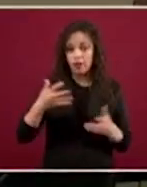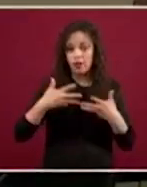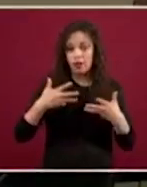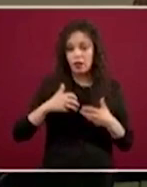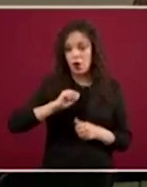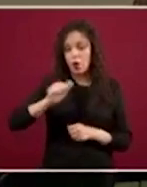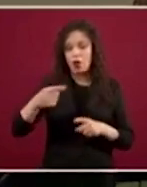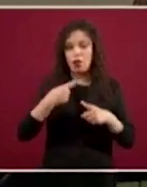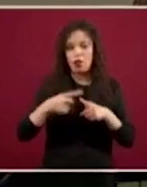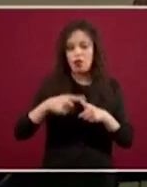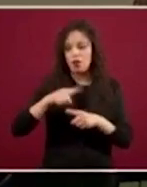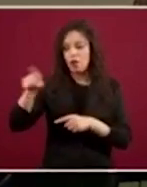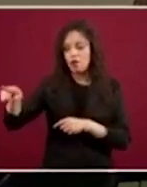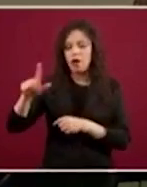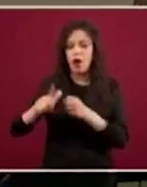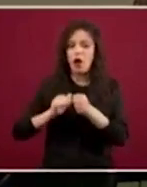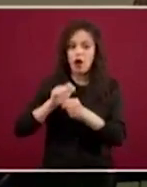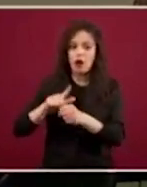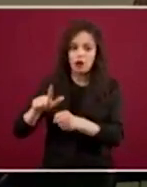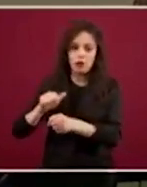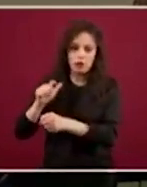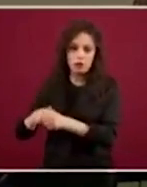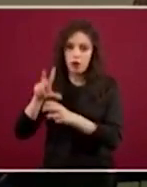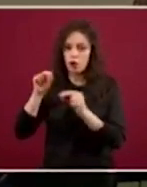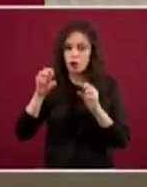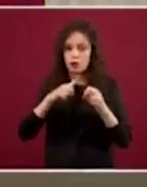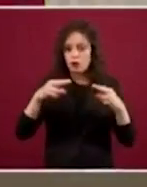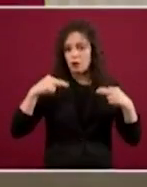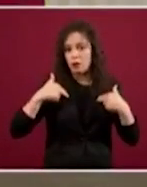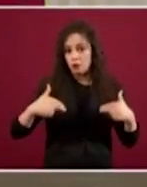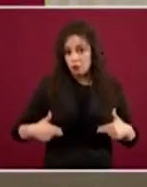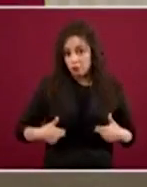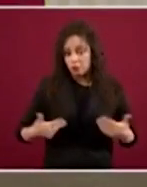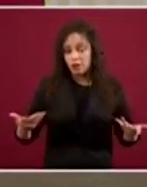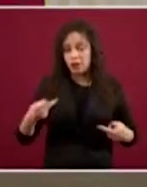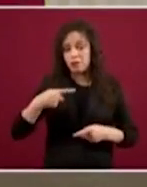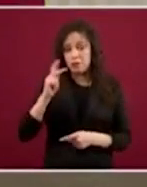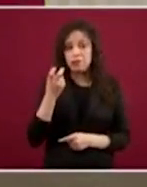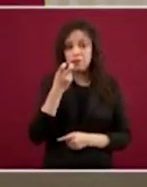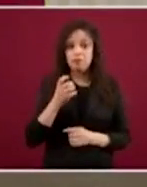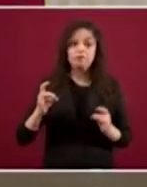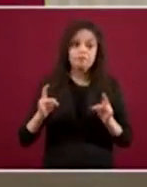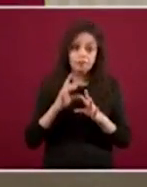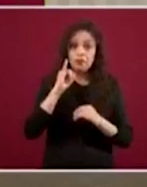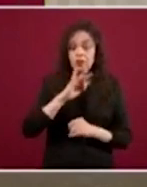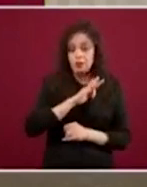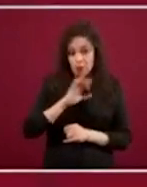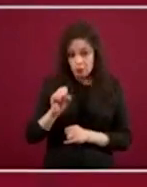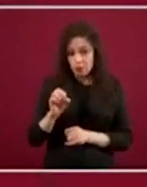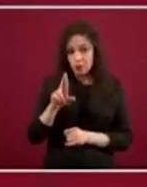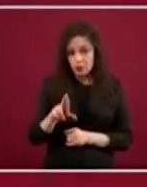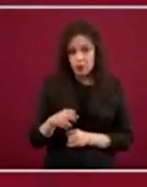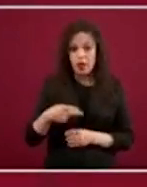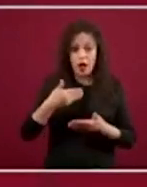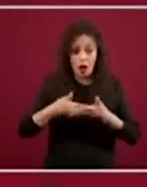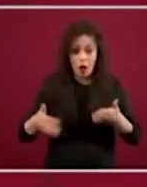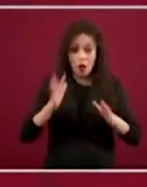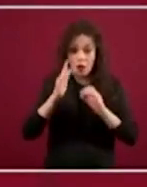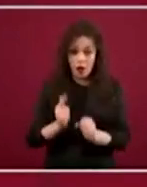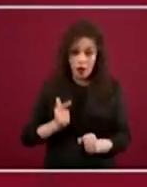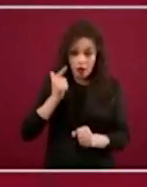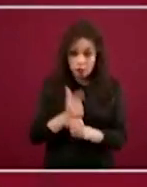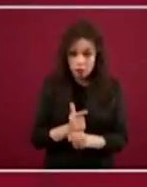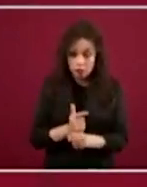diferentes del humano entonces no no es sorprendente que pudiera tener una reversa pero hasta el momento no no se ha identificado como un fenómeno